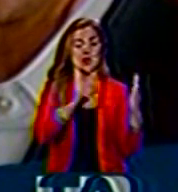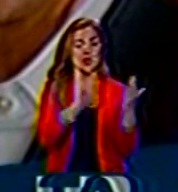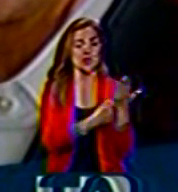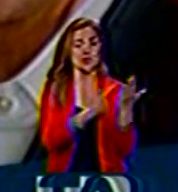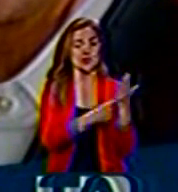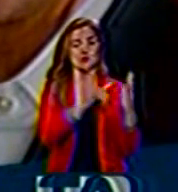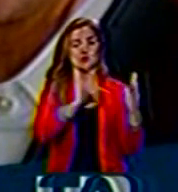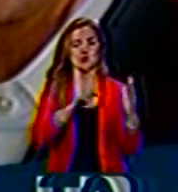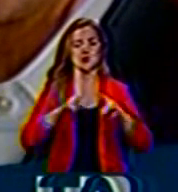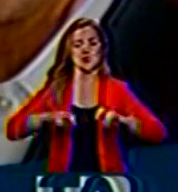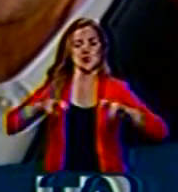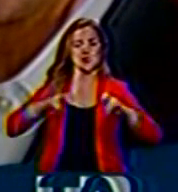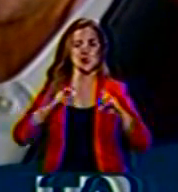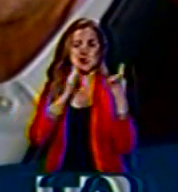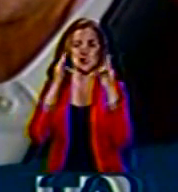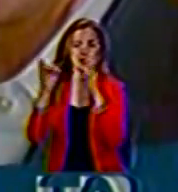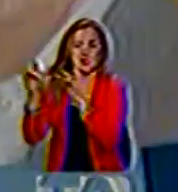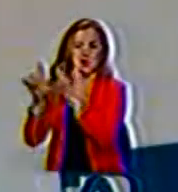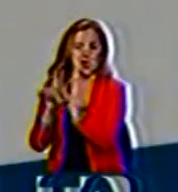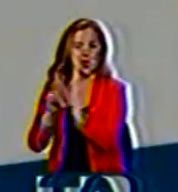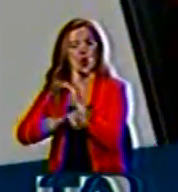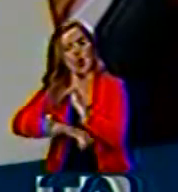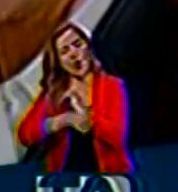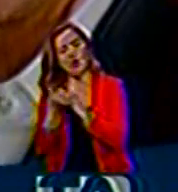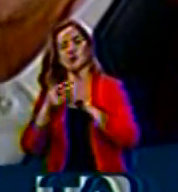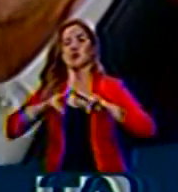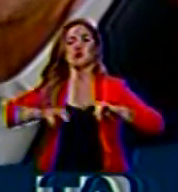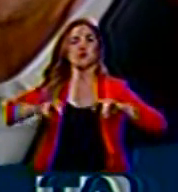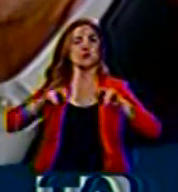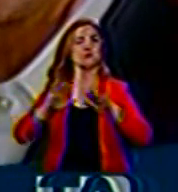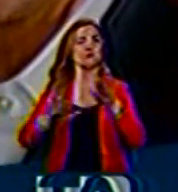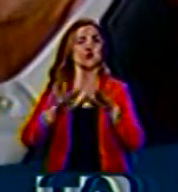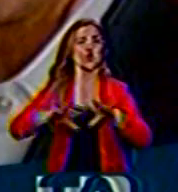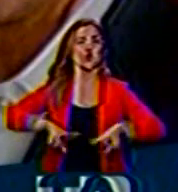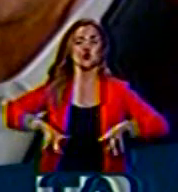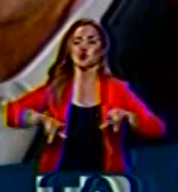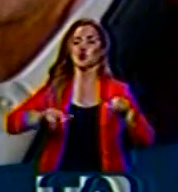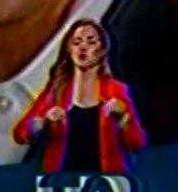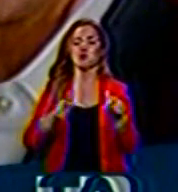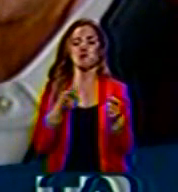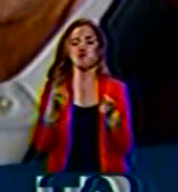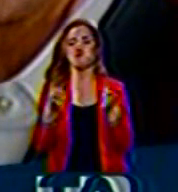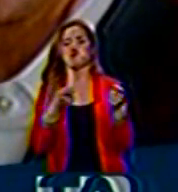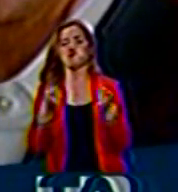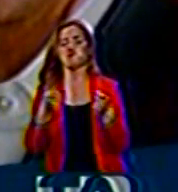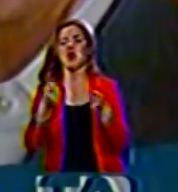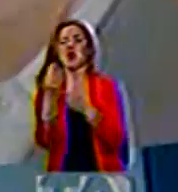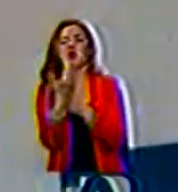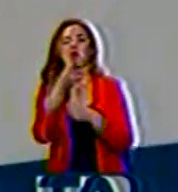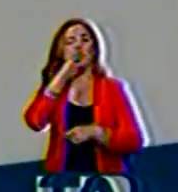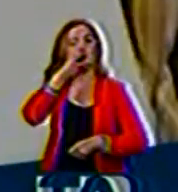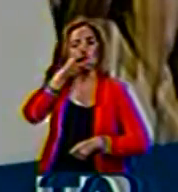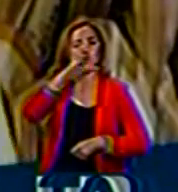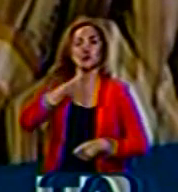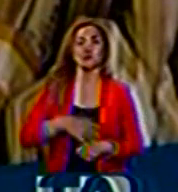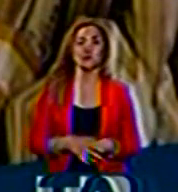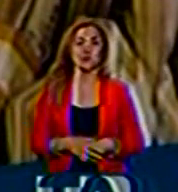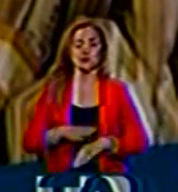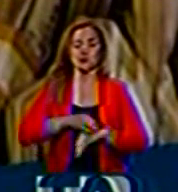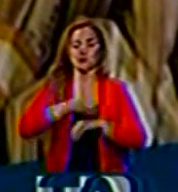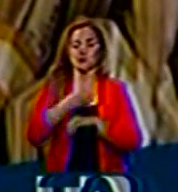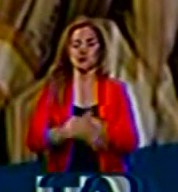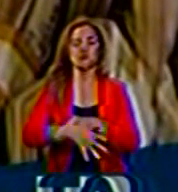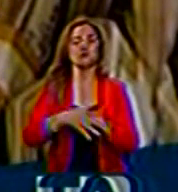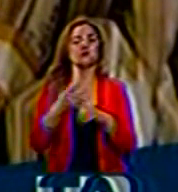por enriquecimiento ilícito. Y hay otra investigación por los supuestos actos de corrupción en el manejo de los medios públicos, que habría causado